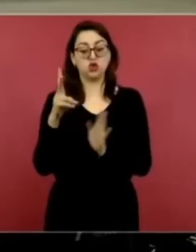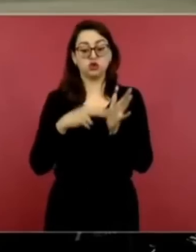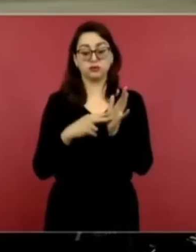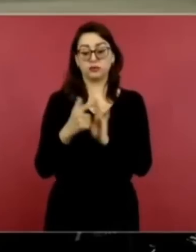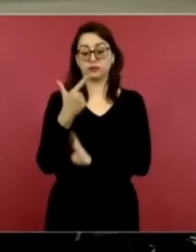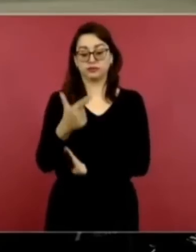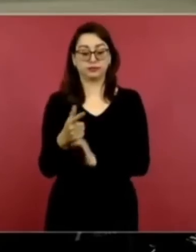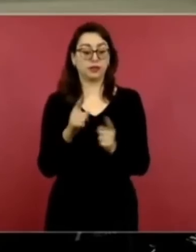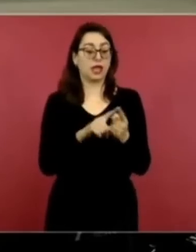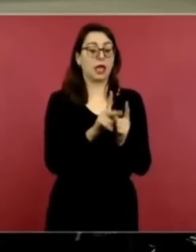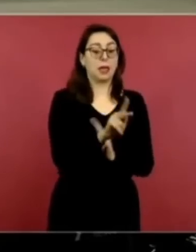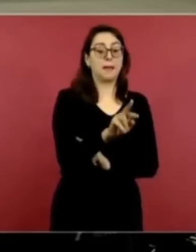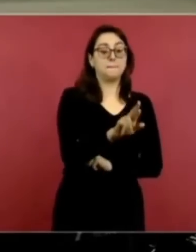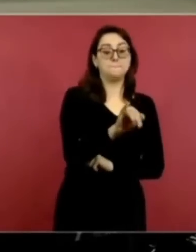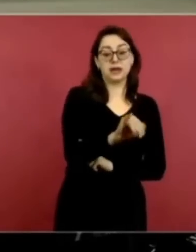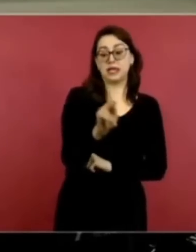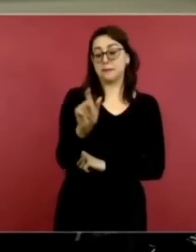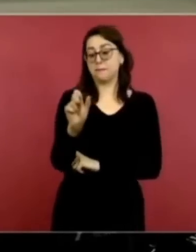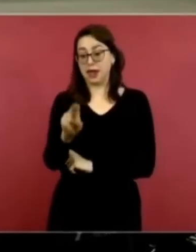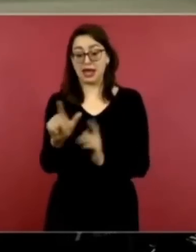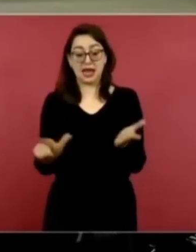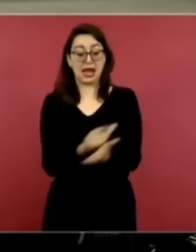modificaron la ley del Issste